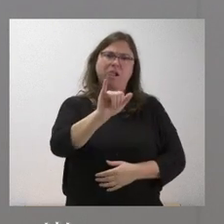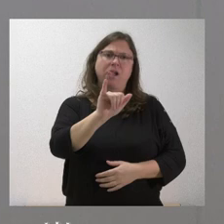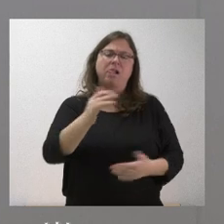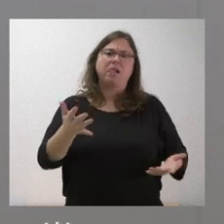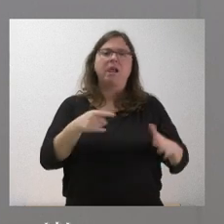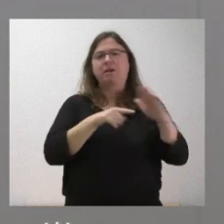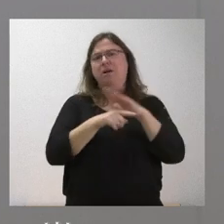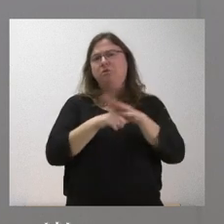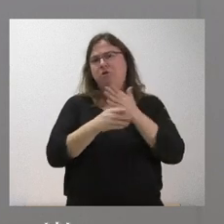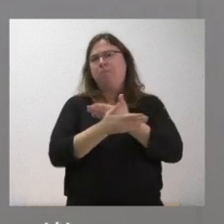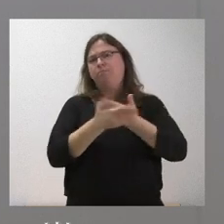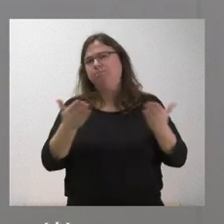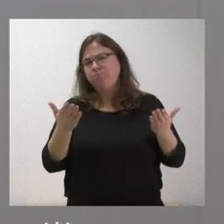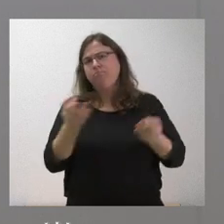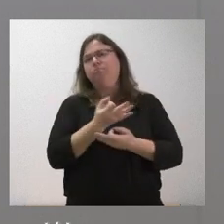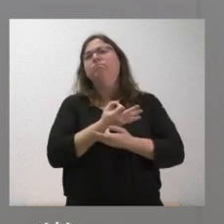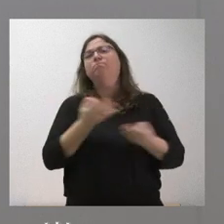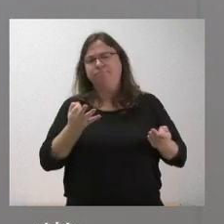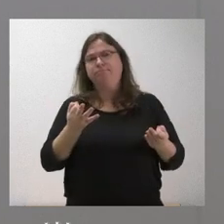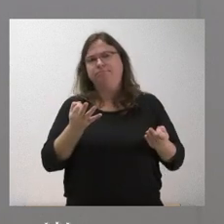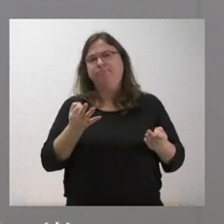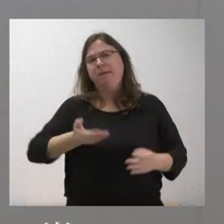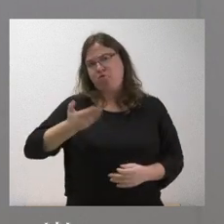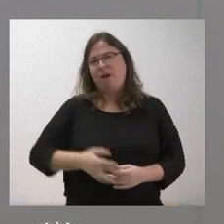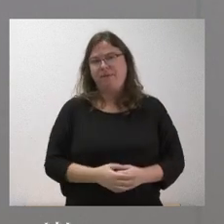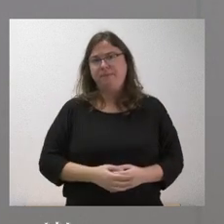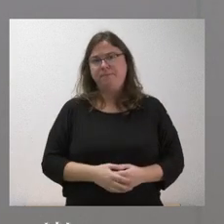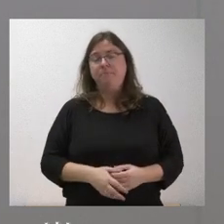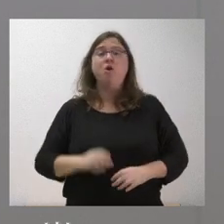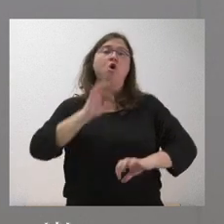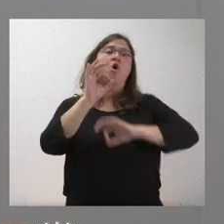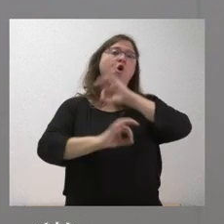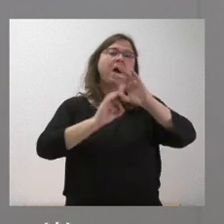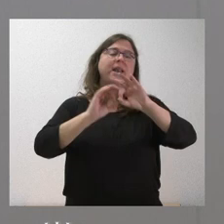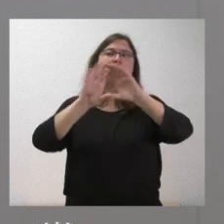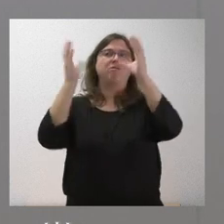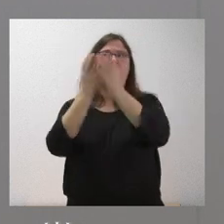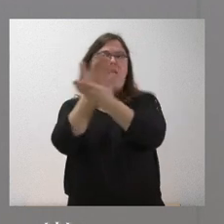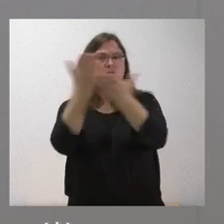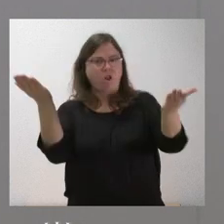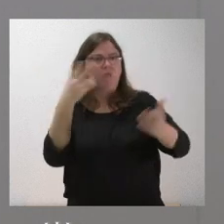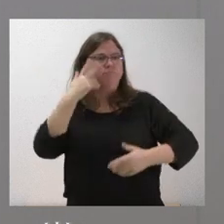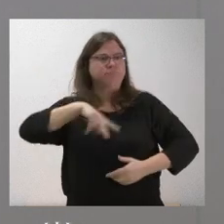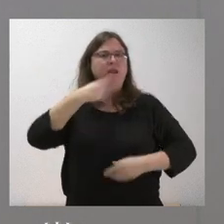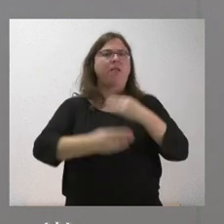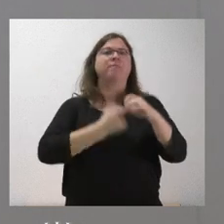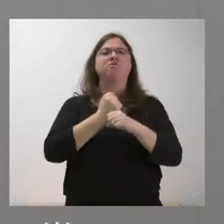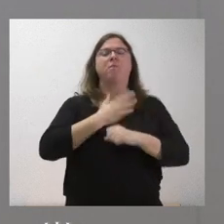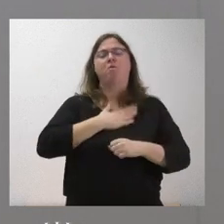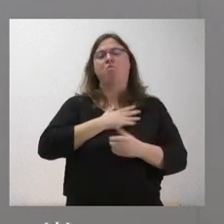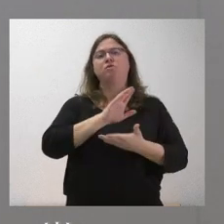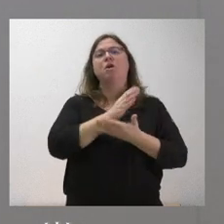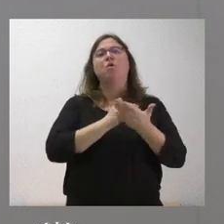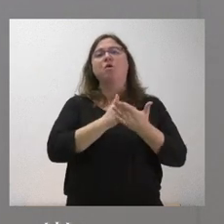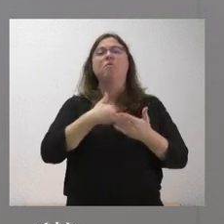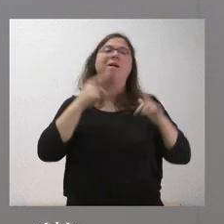gestionamos con eficacia esto es muy importante que hay organismos internacionales que reconozcan lo que hacemos en esta comunidad Autónoma que reconozcan el